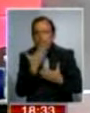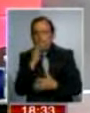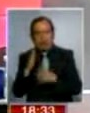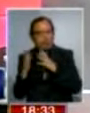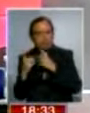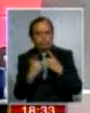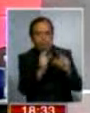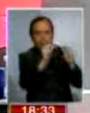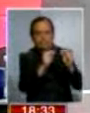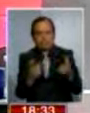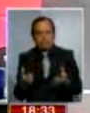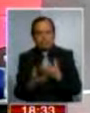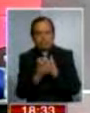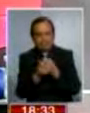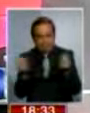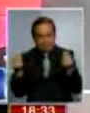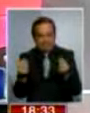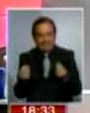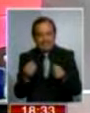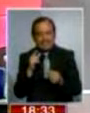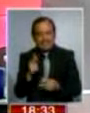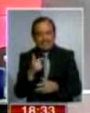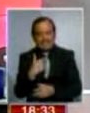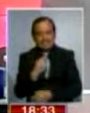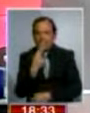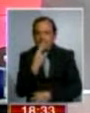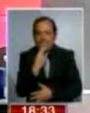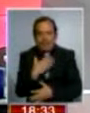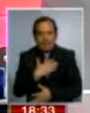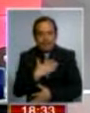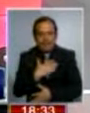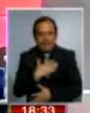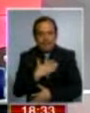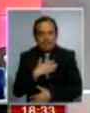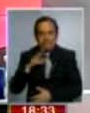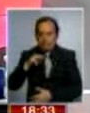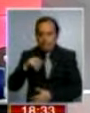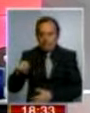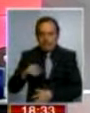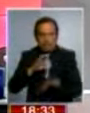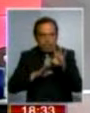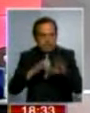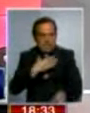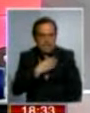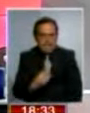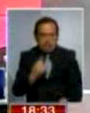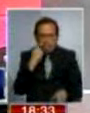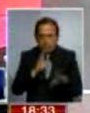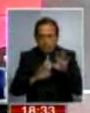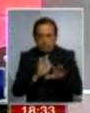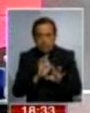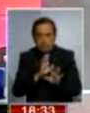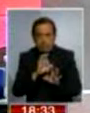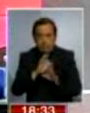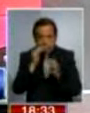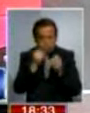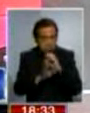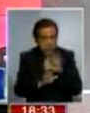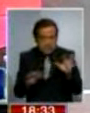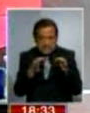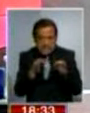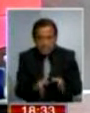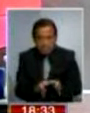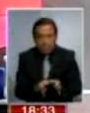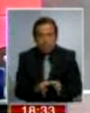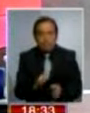No era su afán. Era el deseo, el interés humano, legítimo, de esas madres de ver a sus hijos, de ver a sus familias. Una vez que está